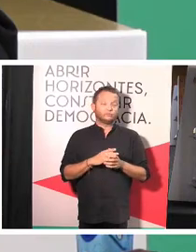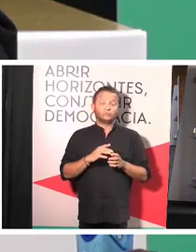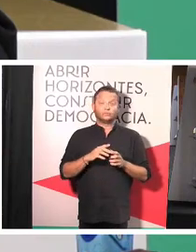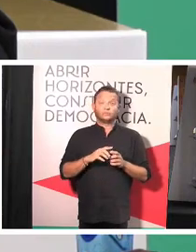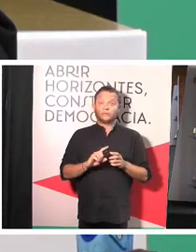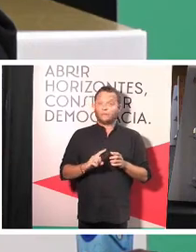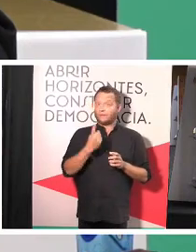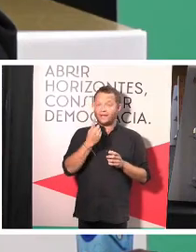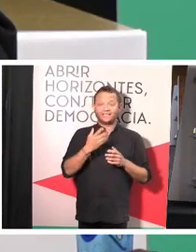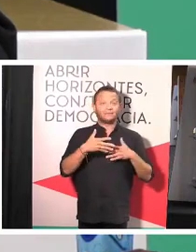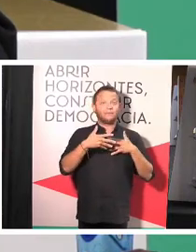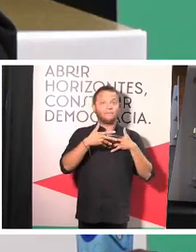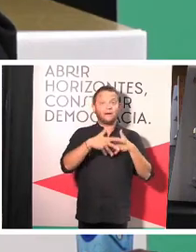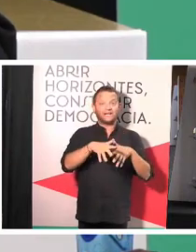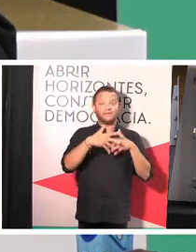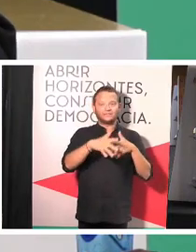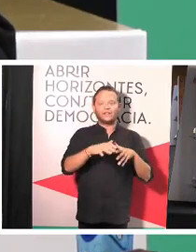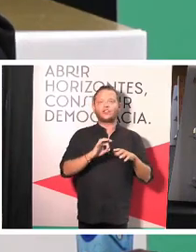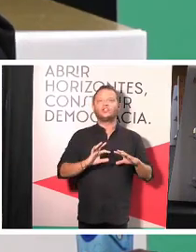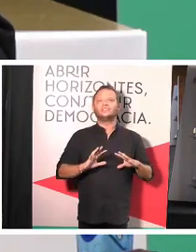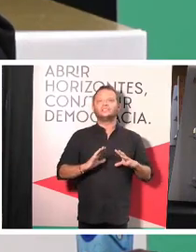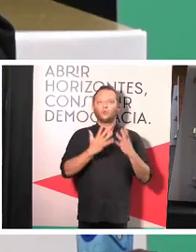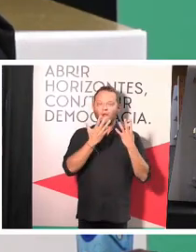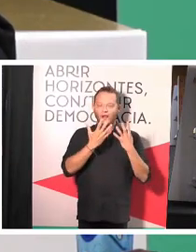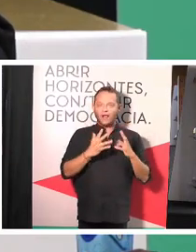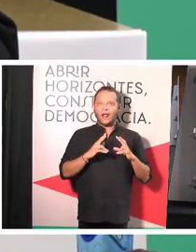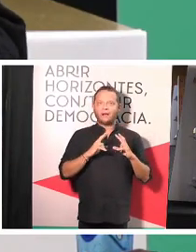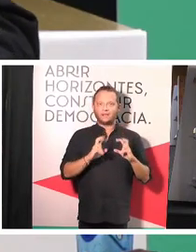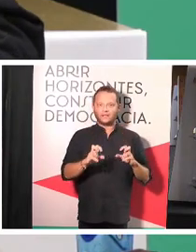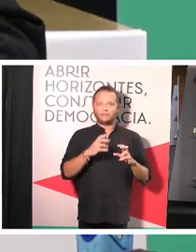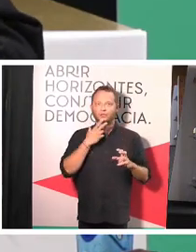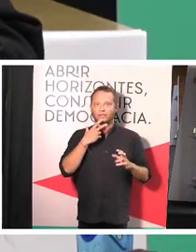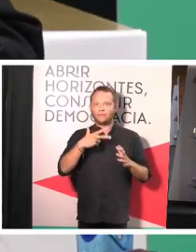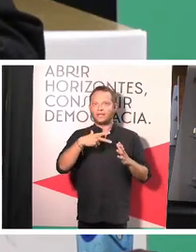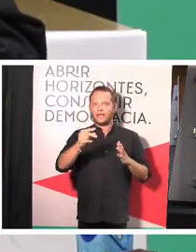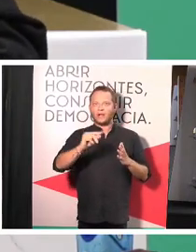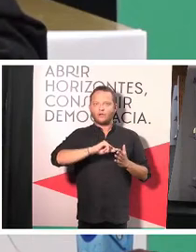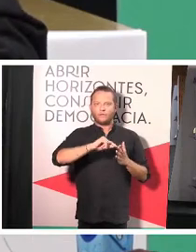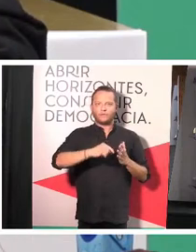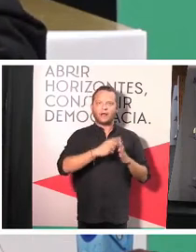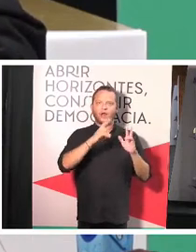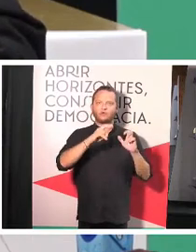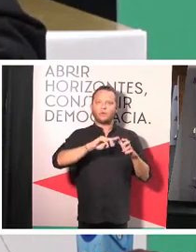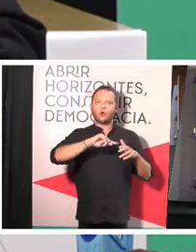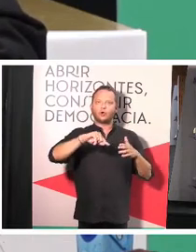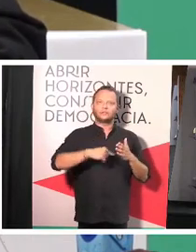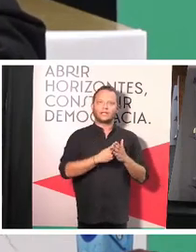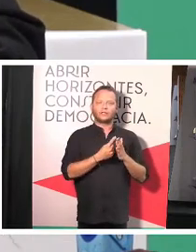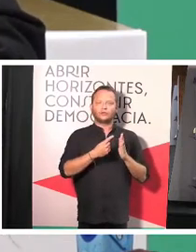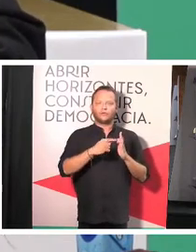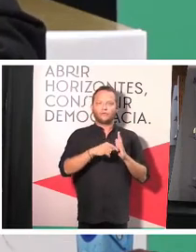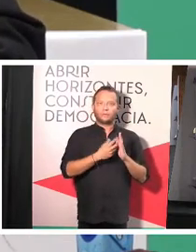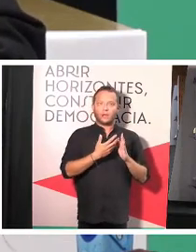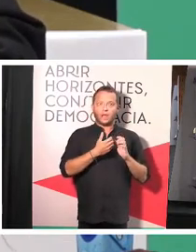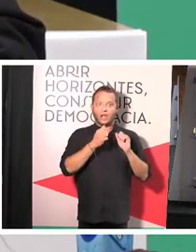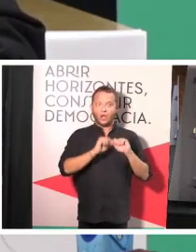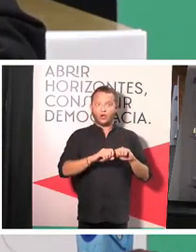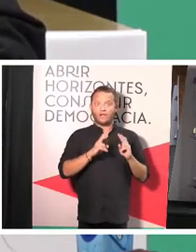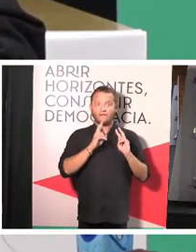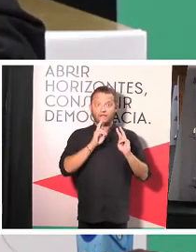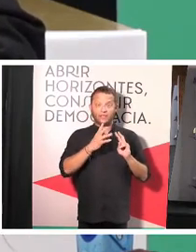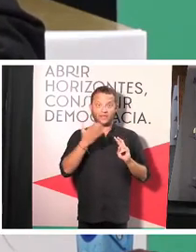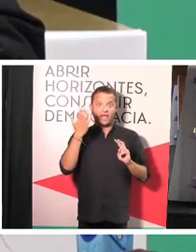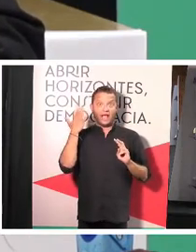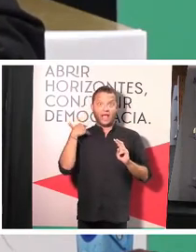Después de las primeras manifestaciones y huelgas y de negarnos a firmar este nuevo contrato impuesto, pese a que tenía vigencia